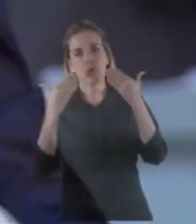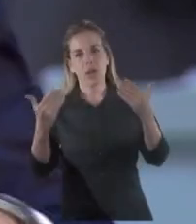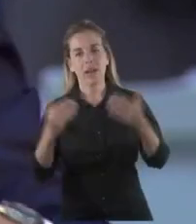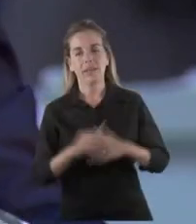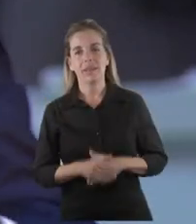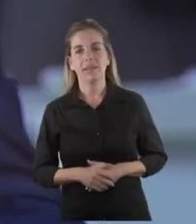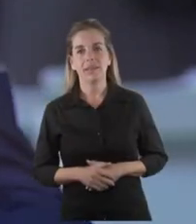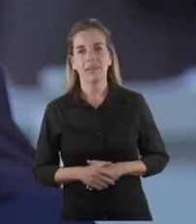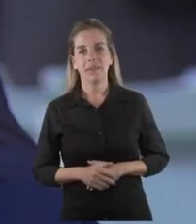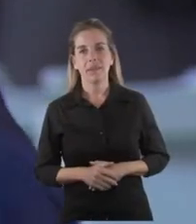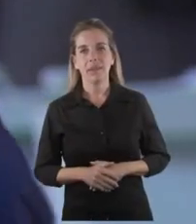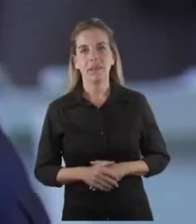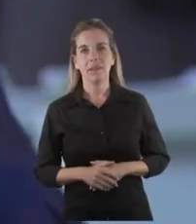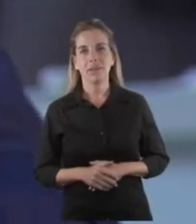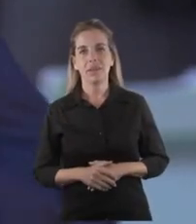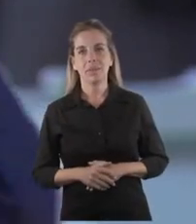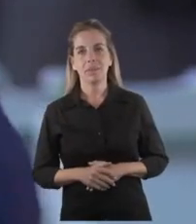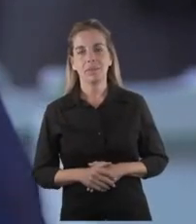Muchas gracias.